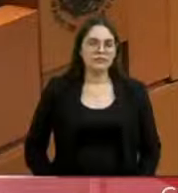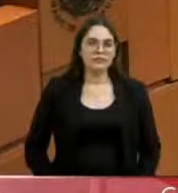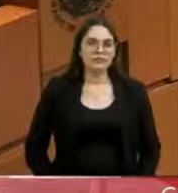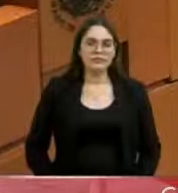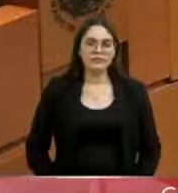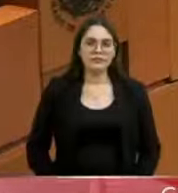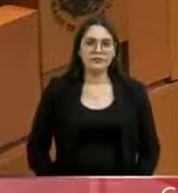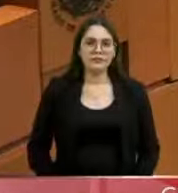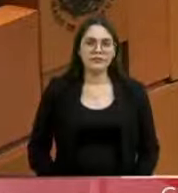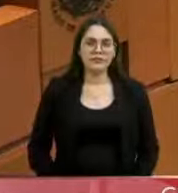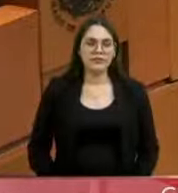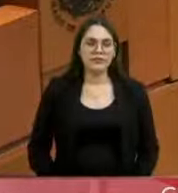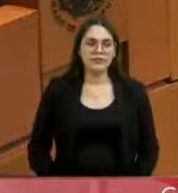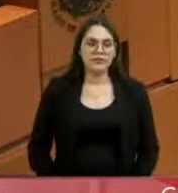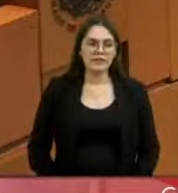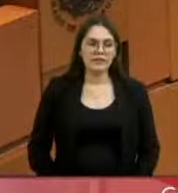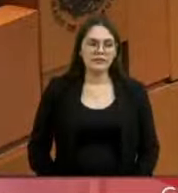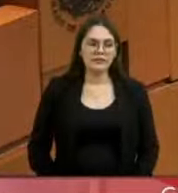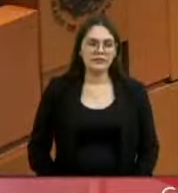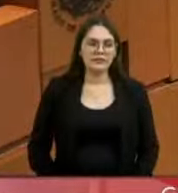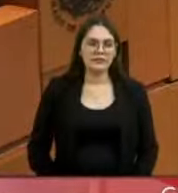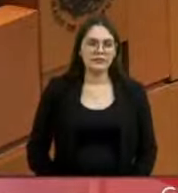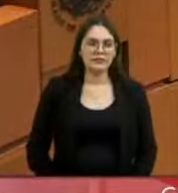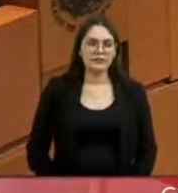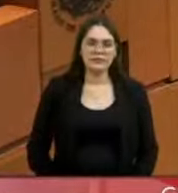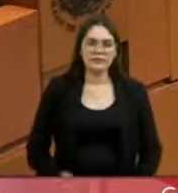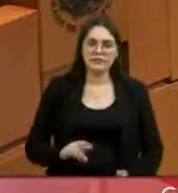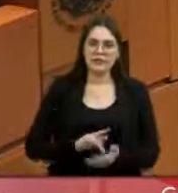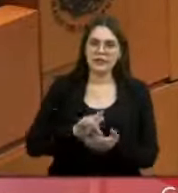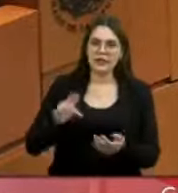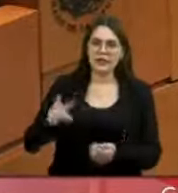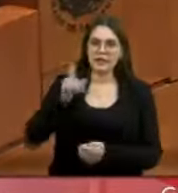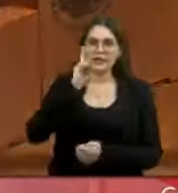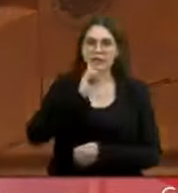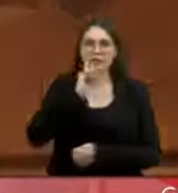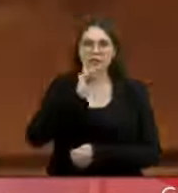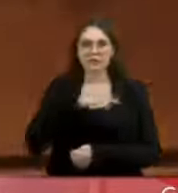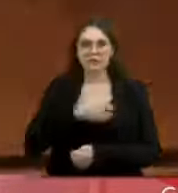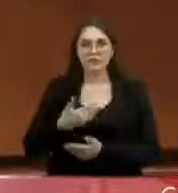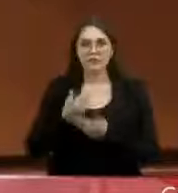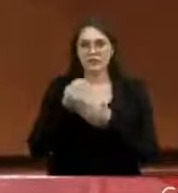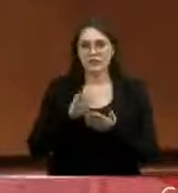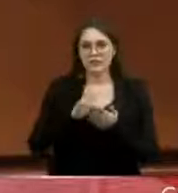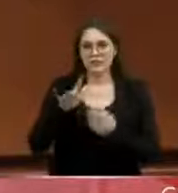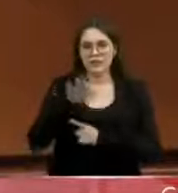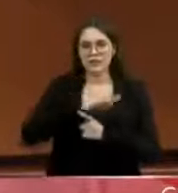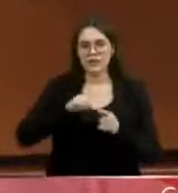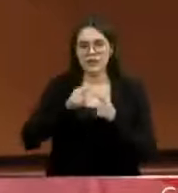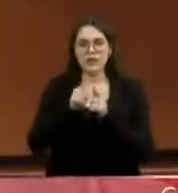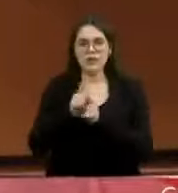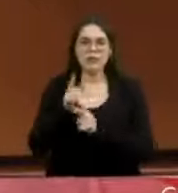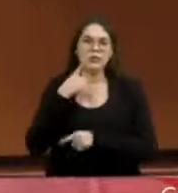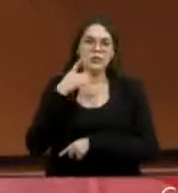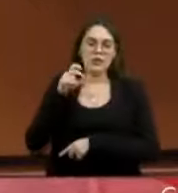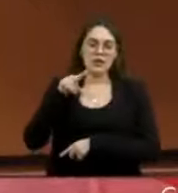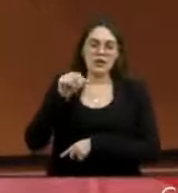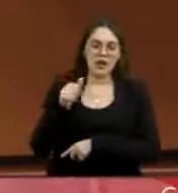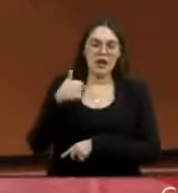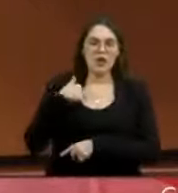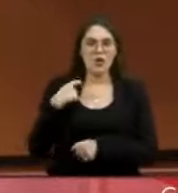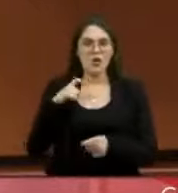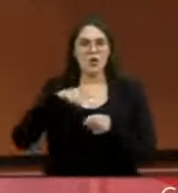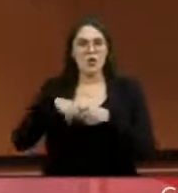Muchas gracias, senadora presidenta. Agradezco al Grupo Parlamentario de Morena, al que